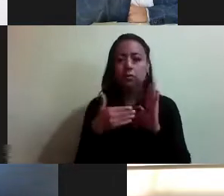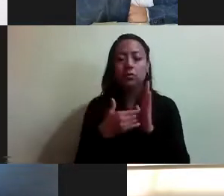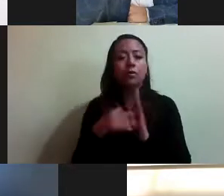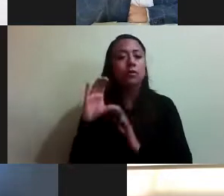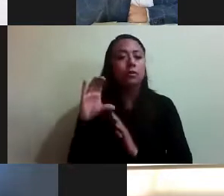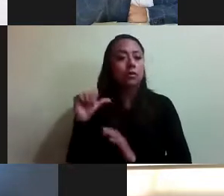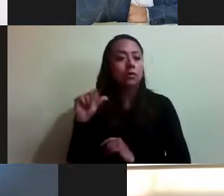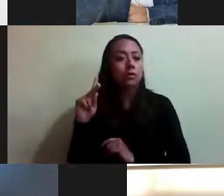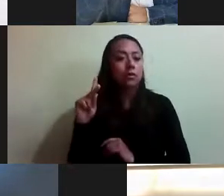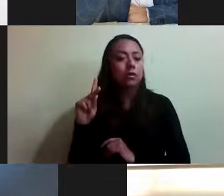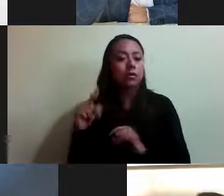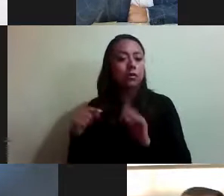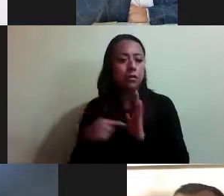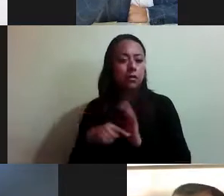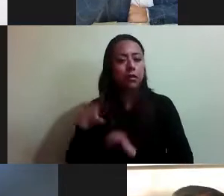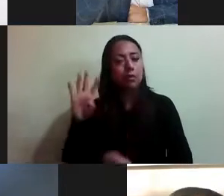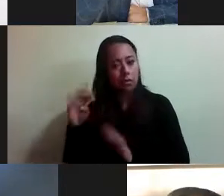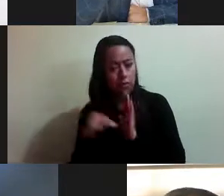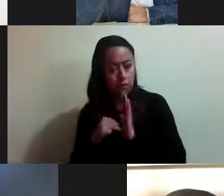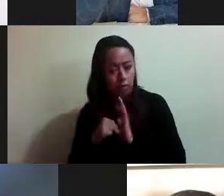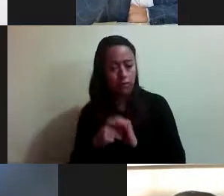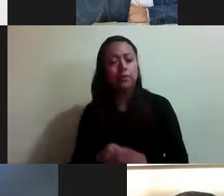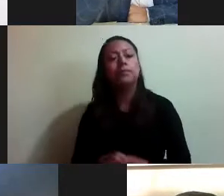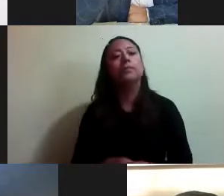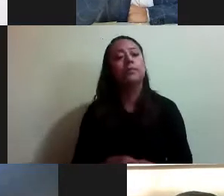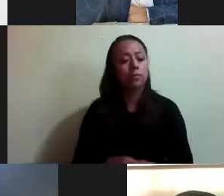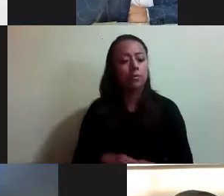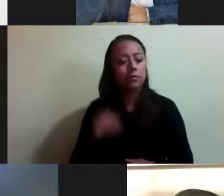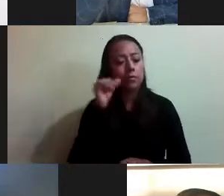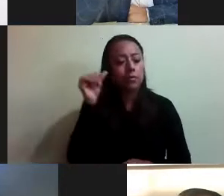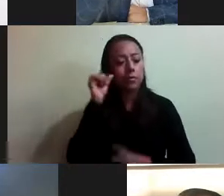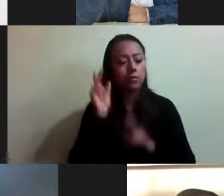ahorita no, ayer estuve platicando con las personas que llevan